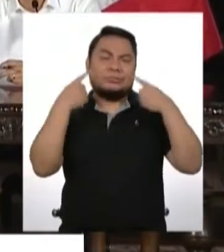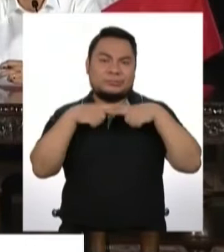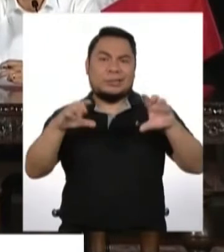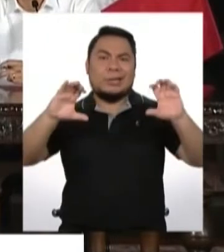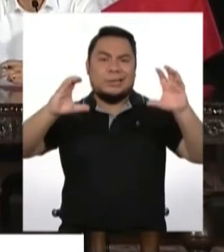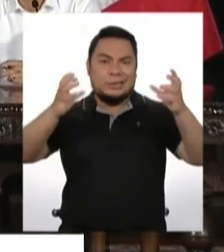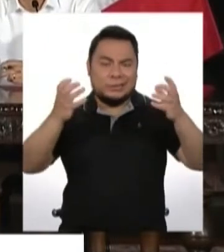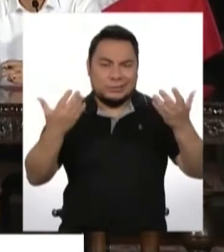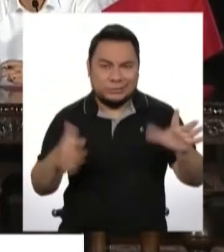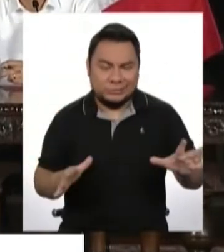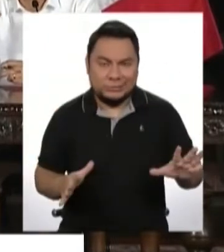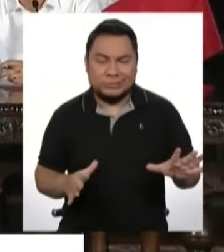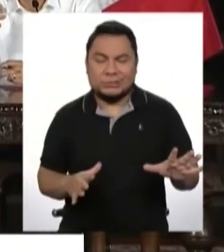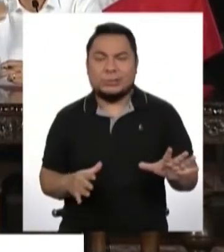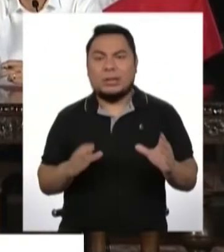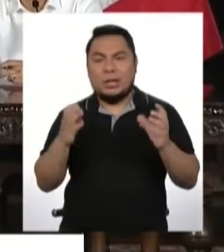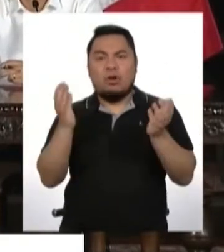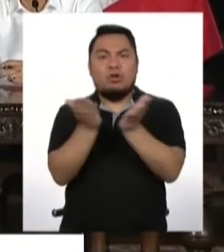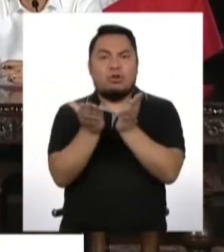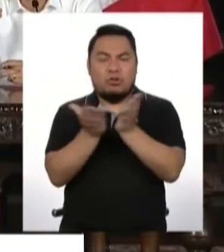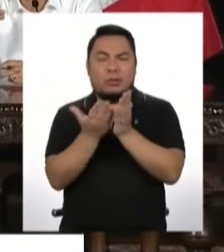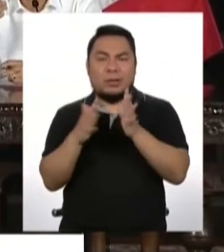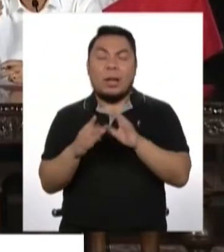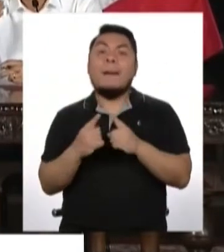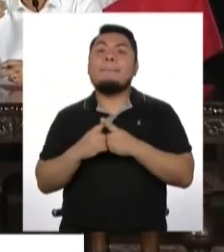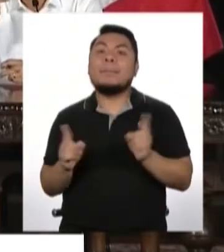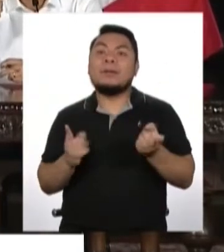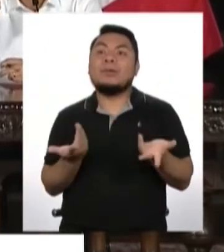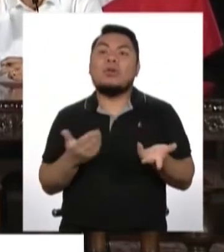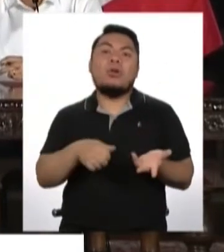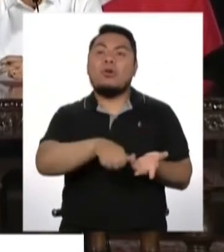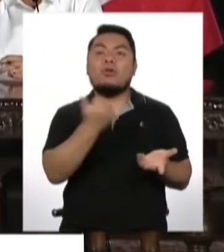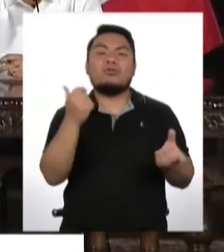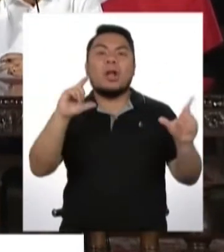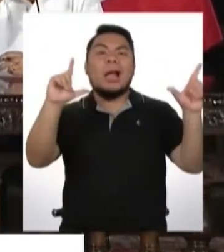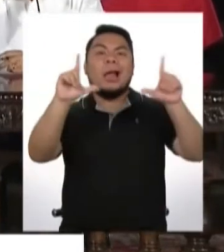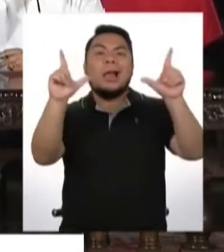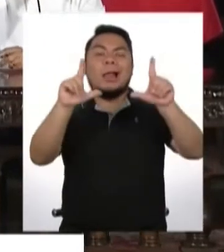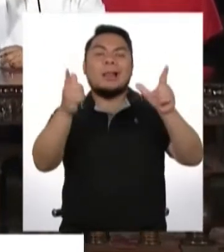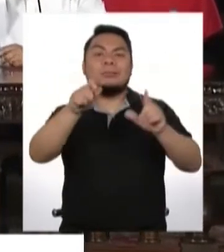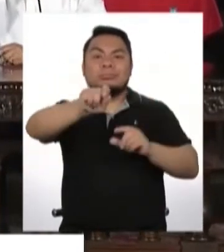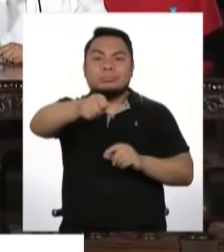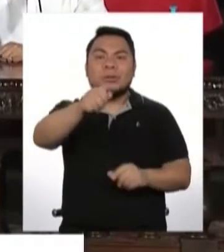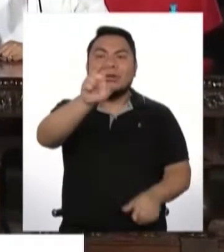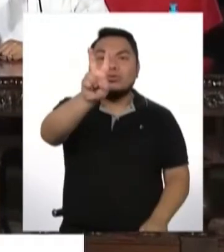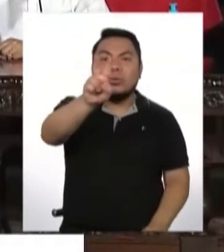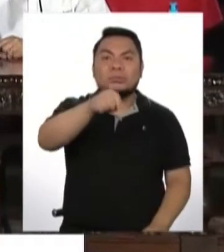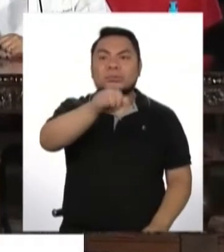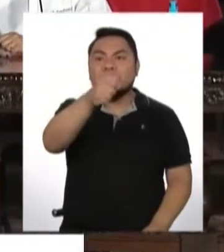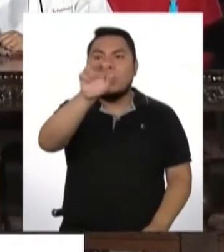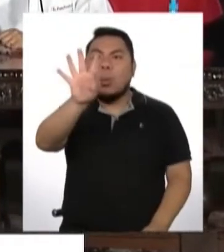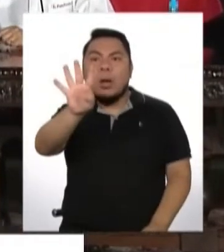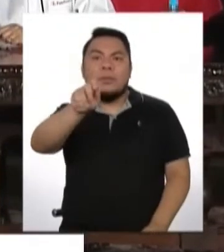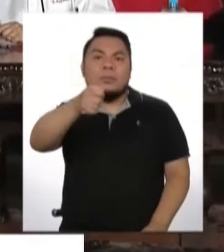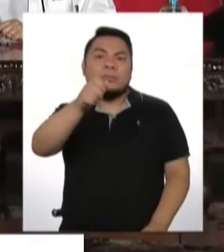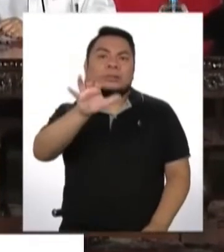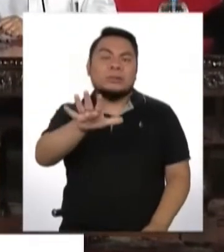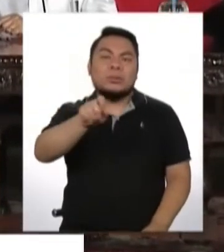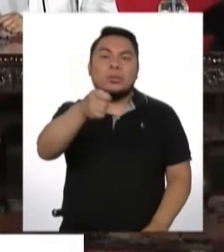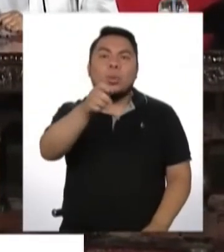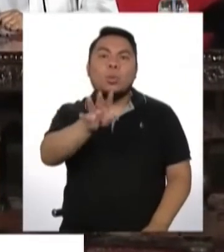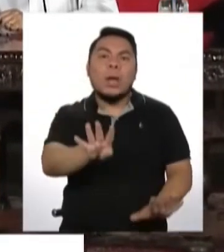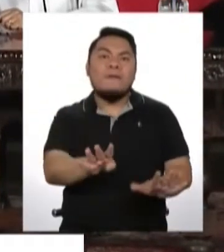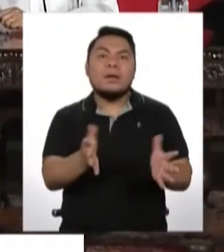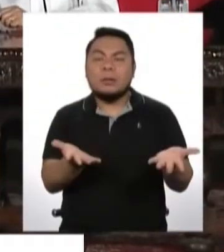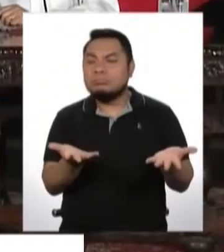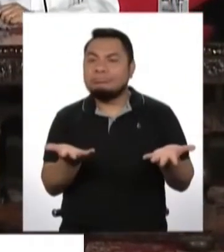clases en escolares a distancia, pero este tipo de decisiones, en la medida que tenga el respaldo de